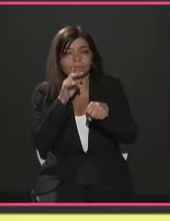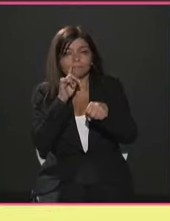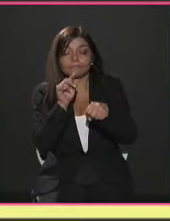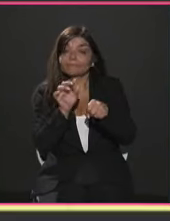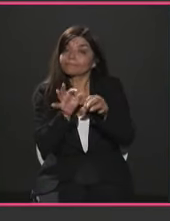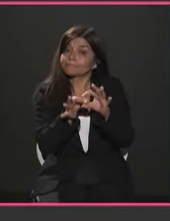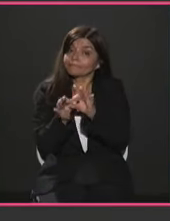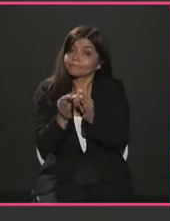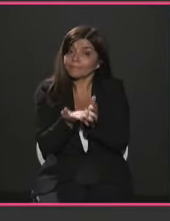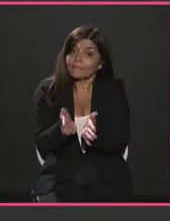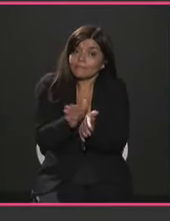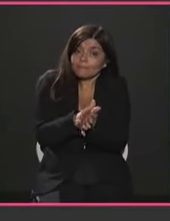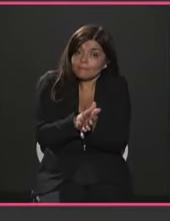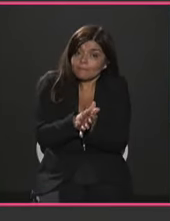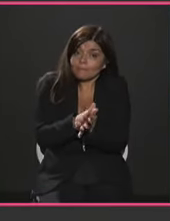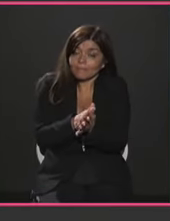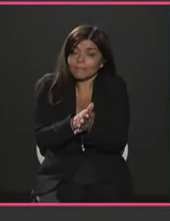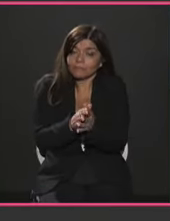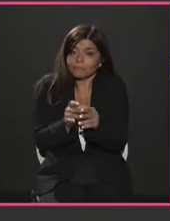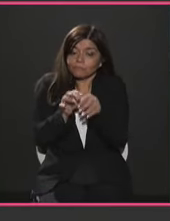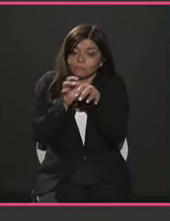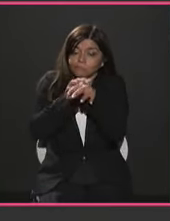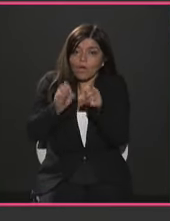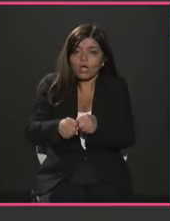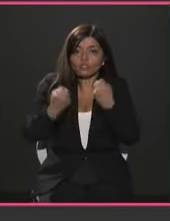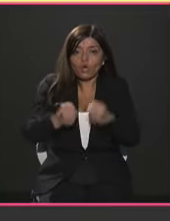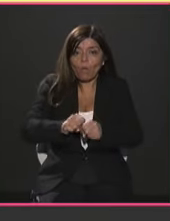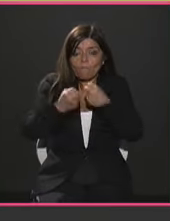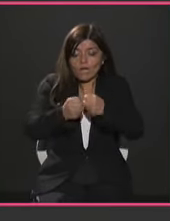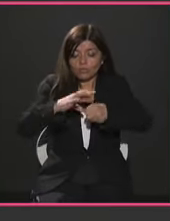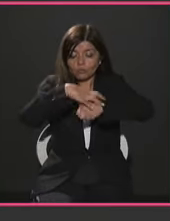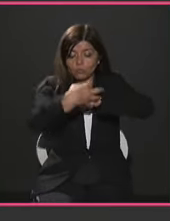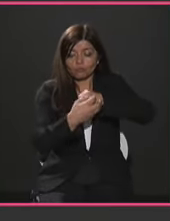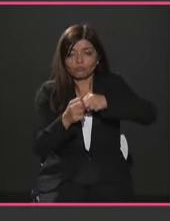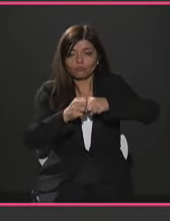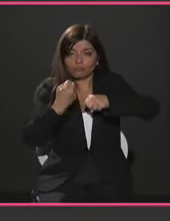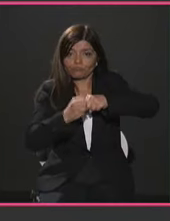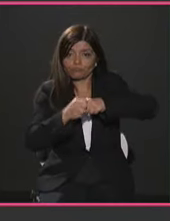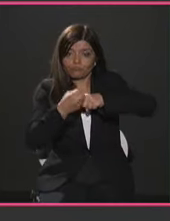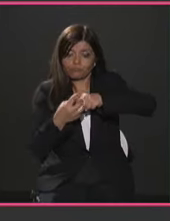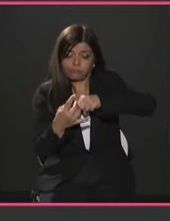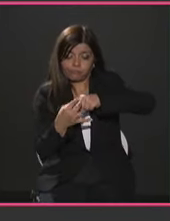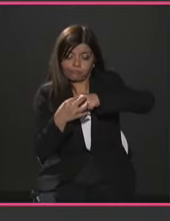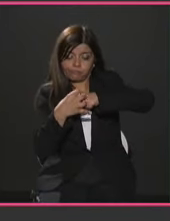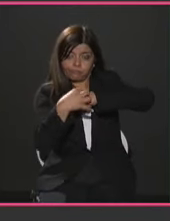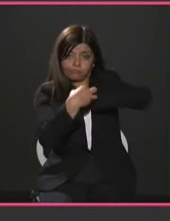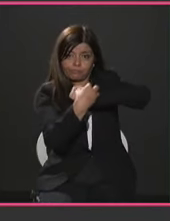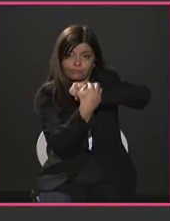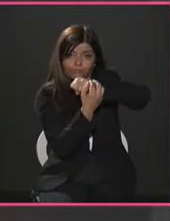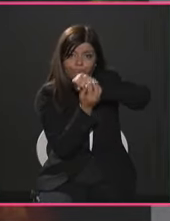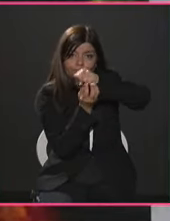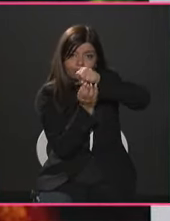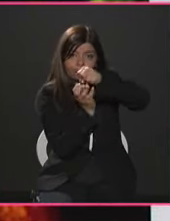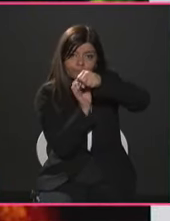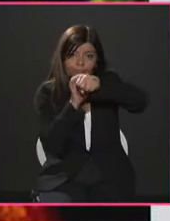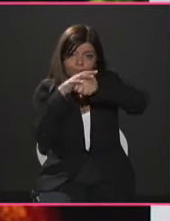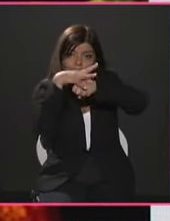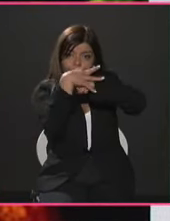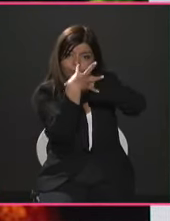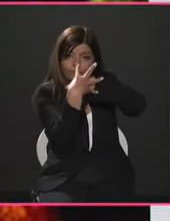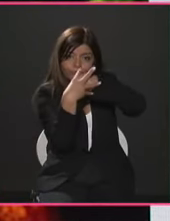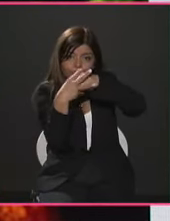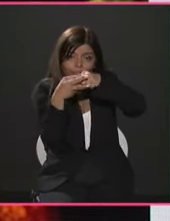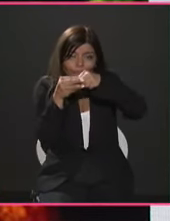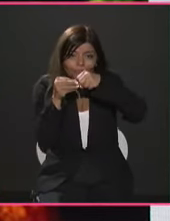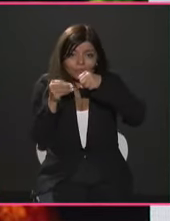estos bacteriófagos pequeños salen rompen la bacteria y atacan solamente la bacteria que tienen que comer entonces